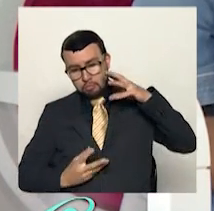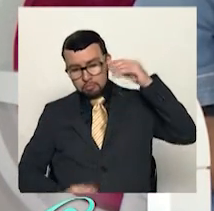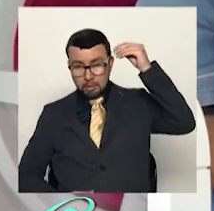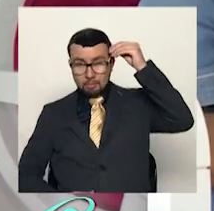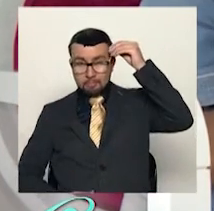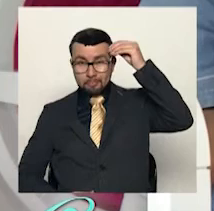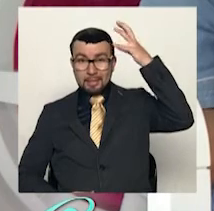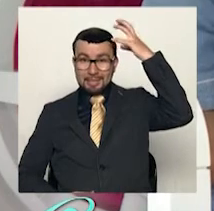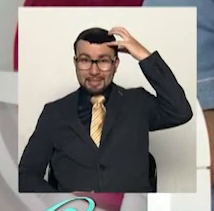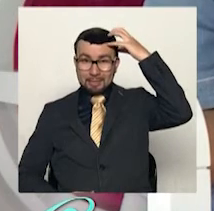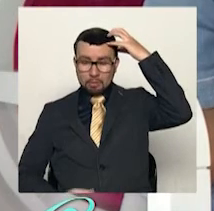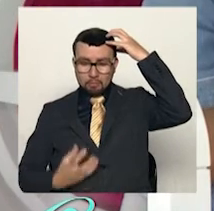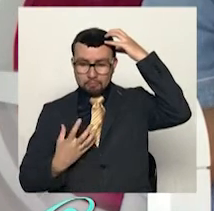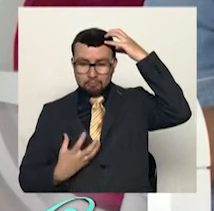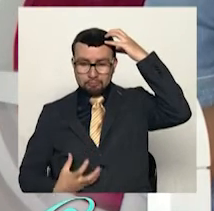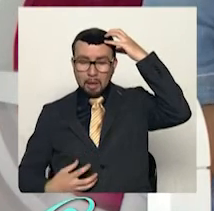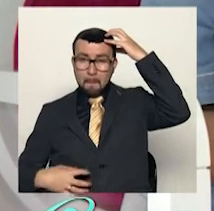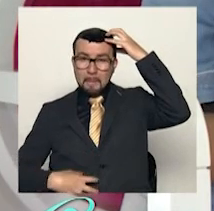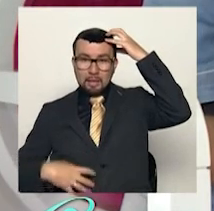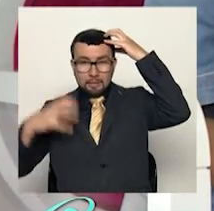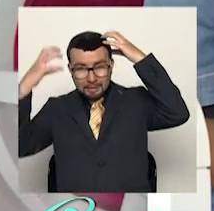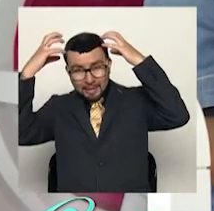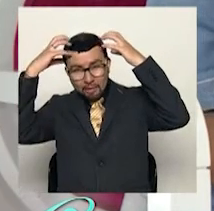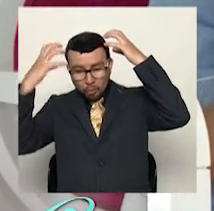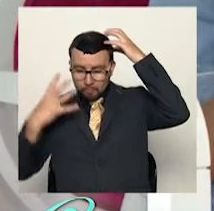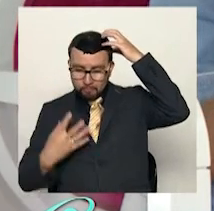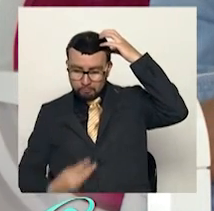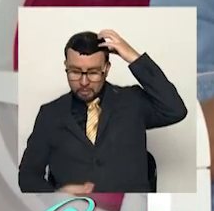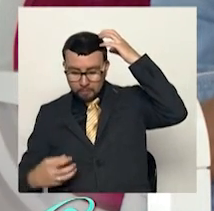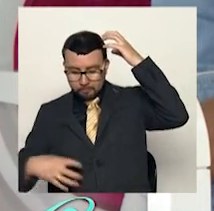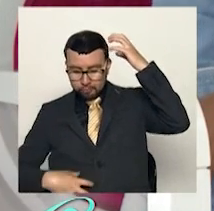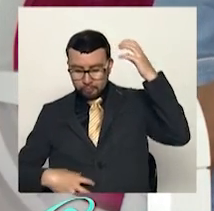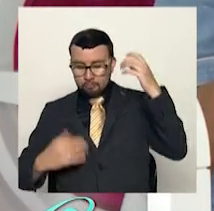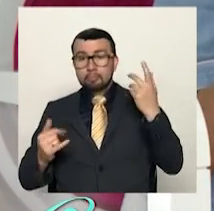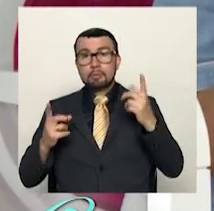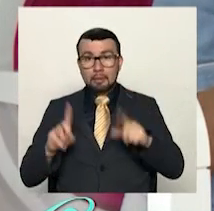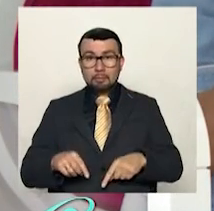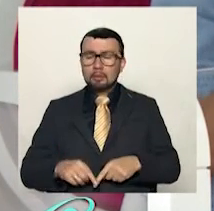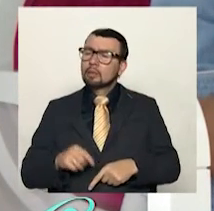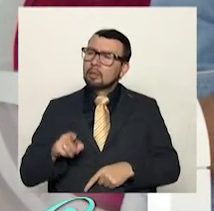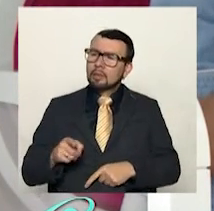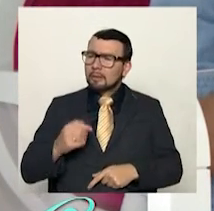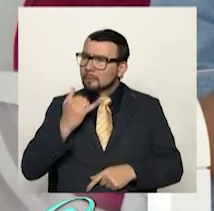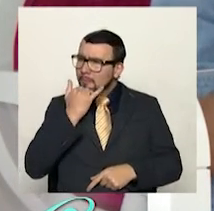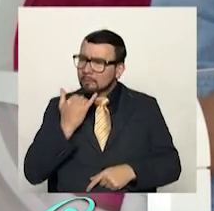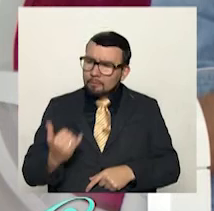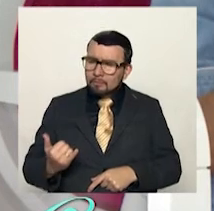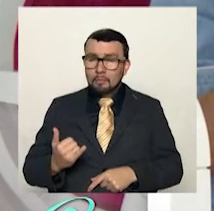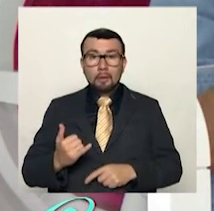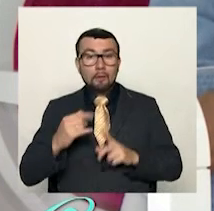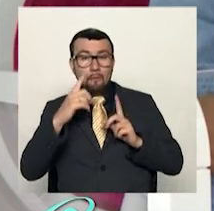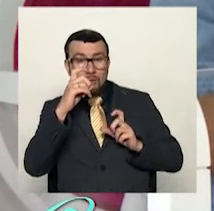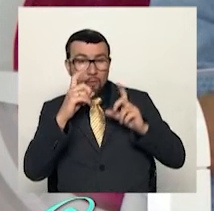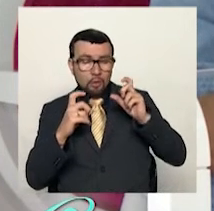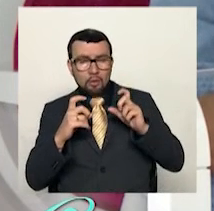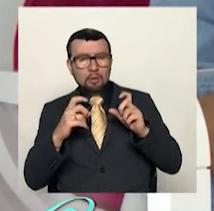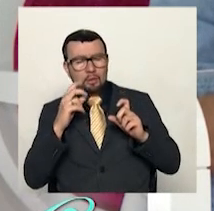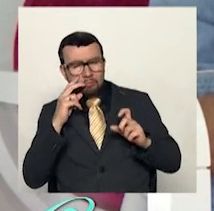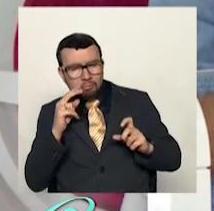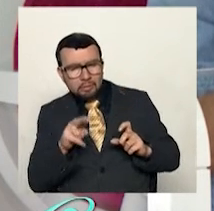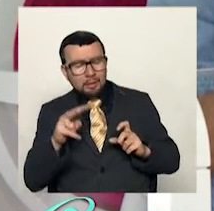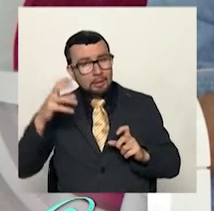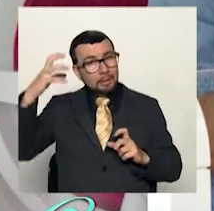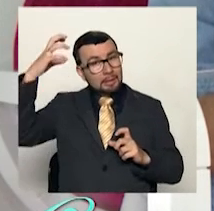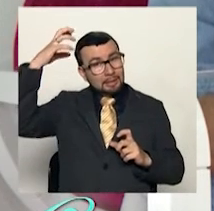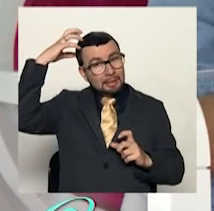Origina el cerebro a nivel cerebral como tal y el cerebro intestinal. Y si nosotros vemos fotos del tejido cerebral